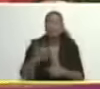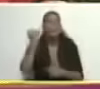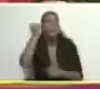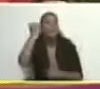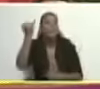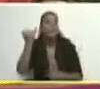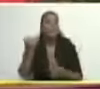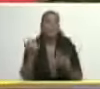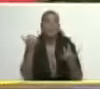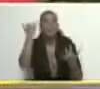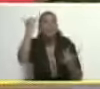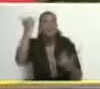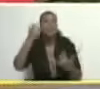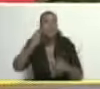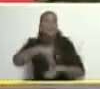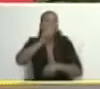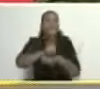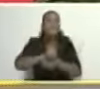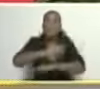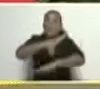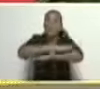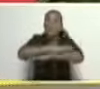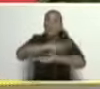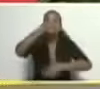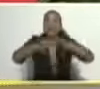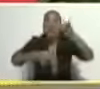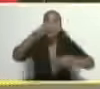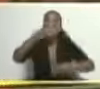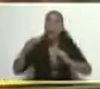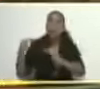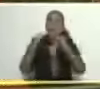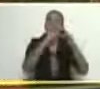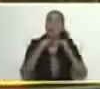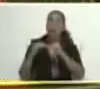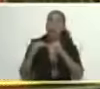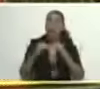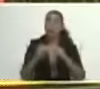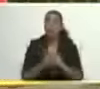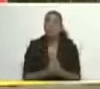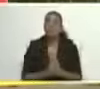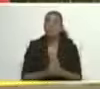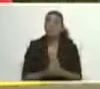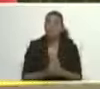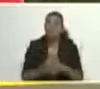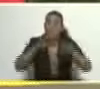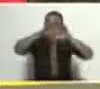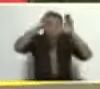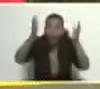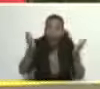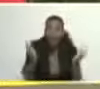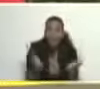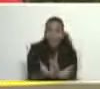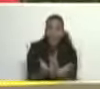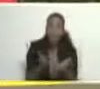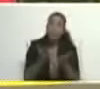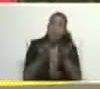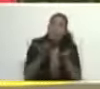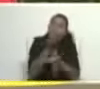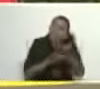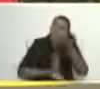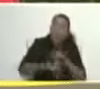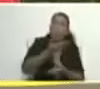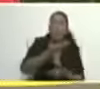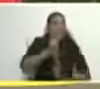ideológico, es un tema de principio, de justicia, de equidad. El mundo debe seguir siendo